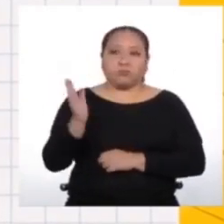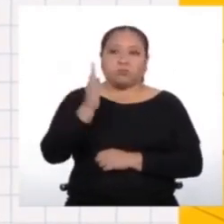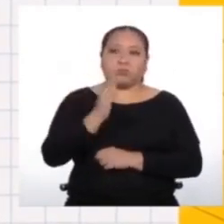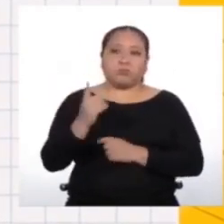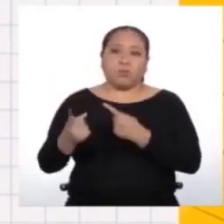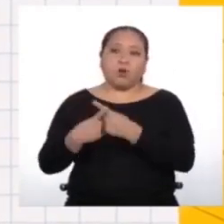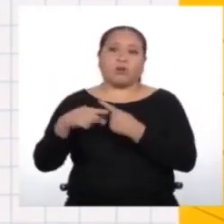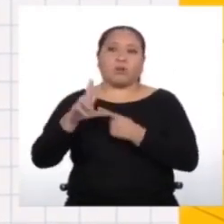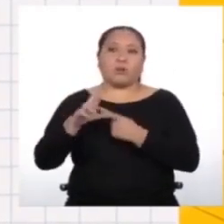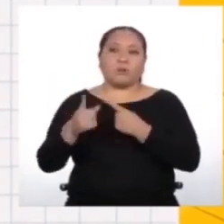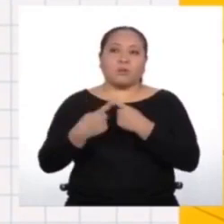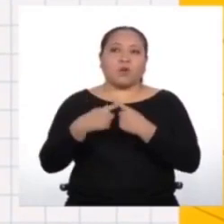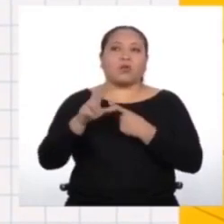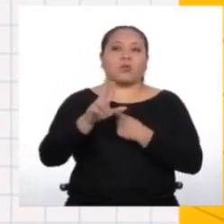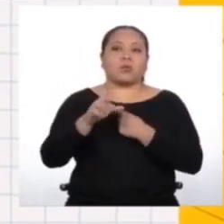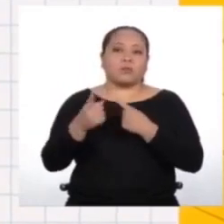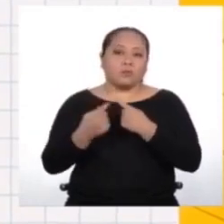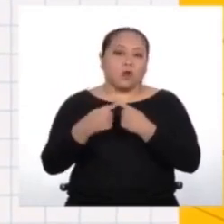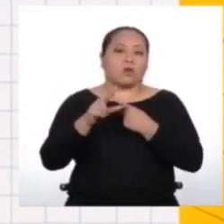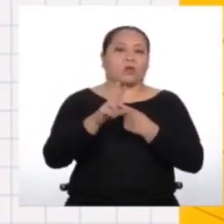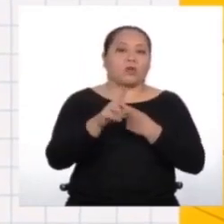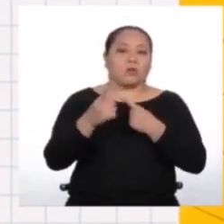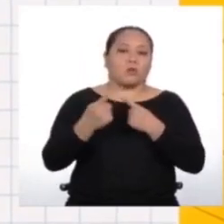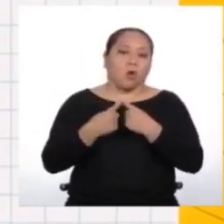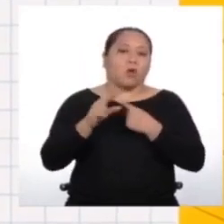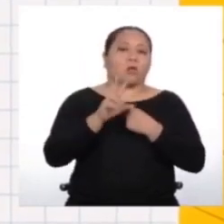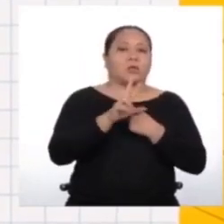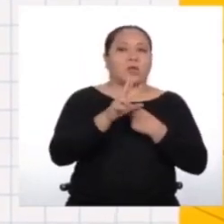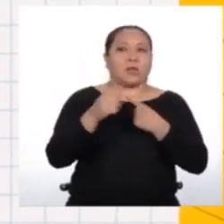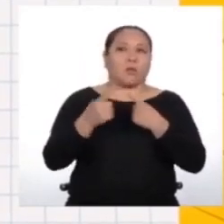de favores en a sub 15.